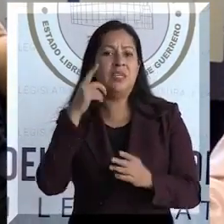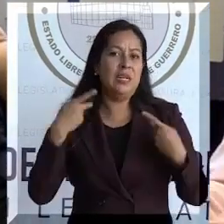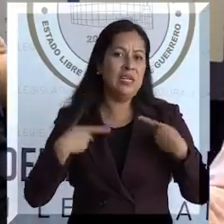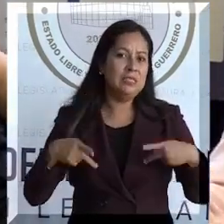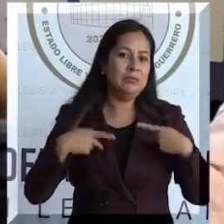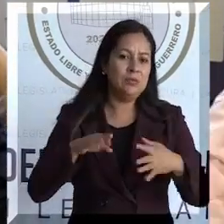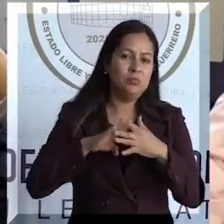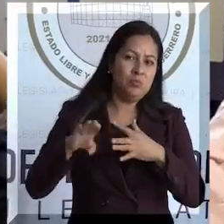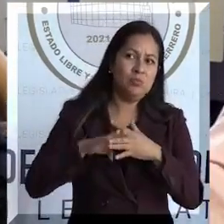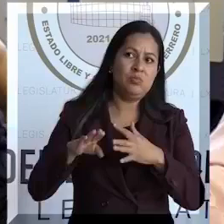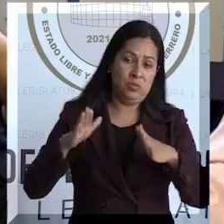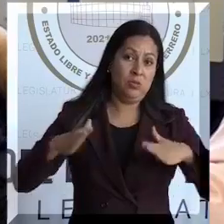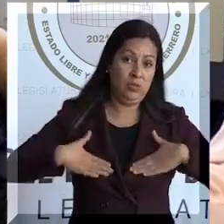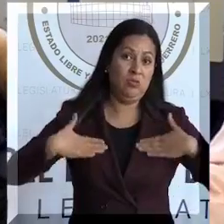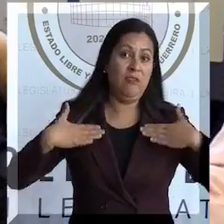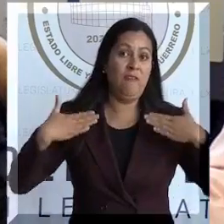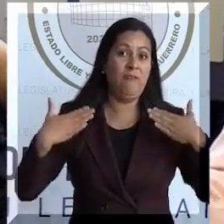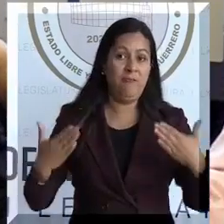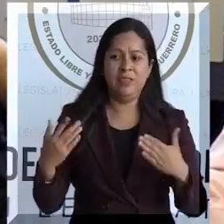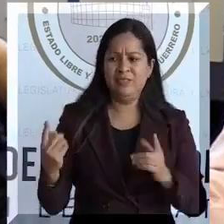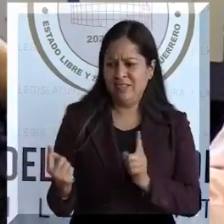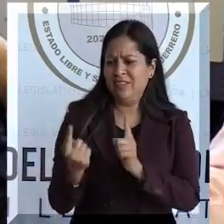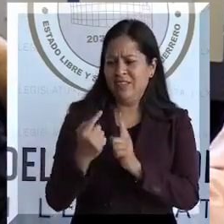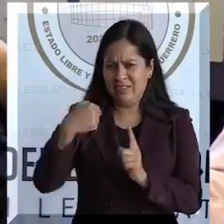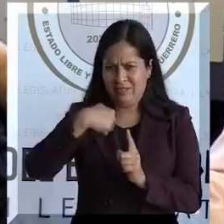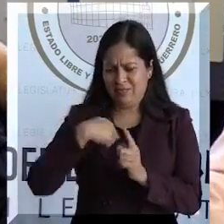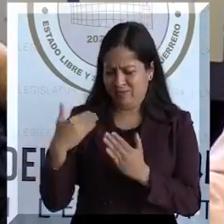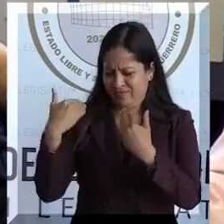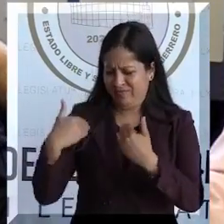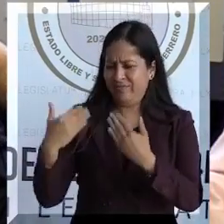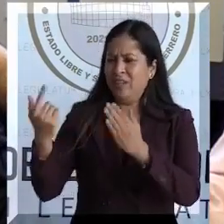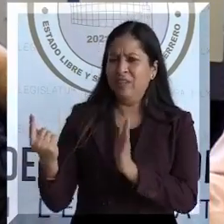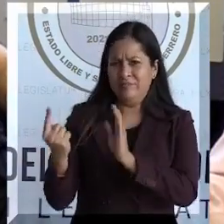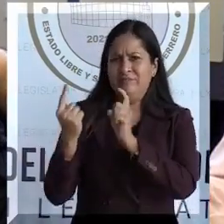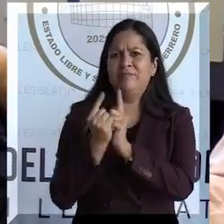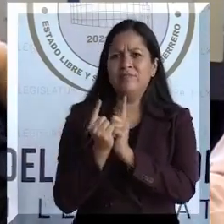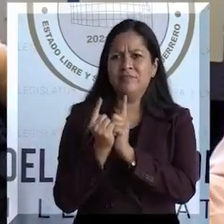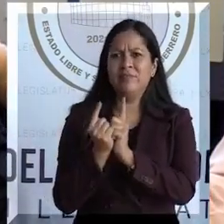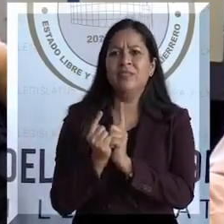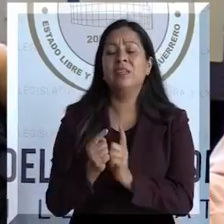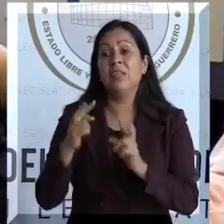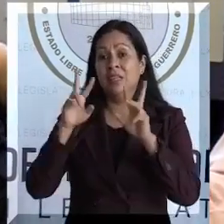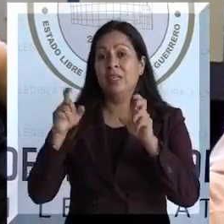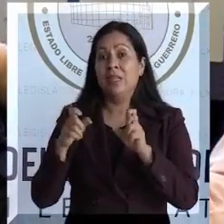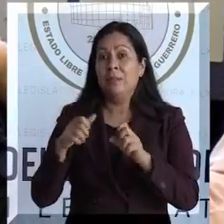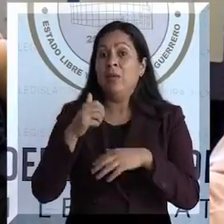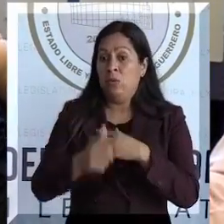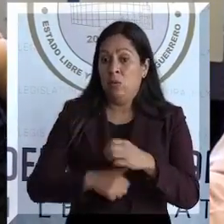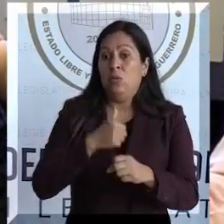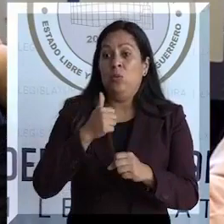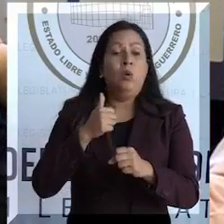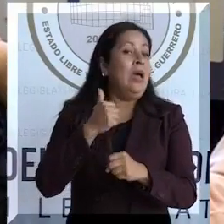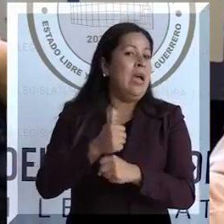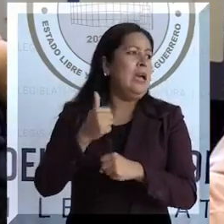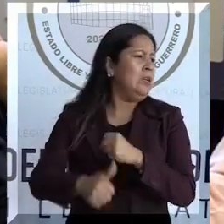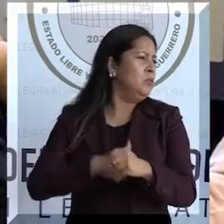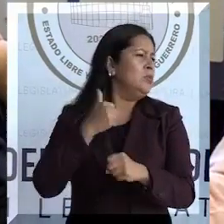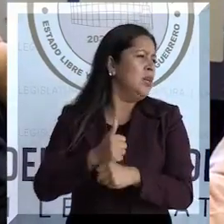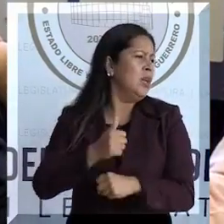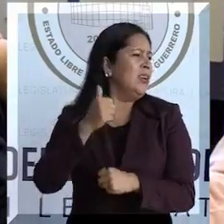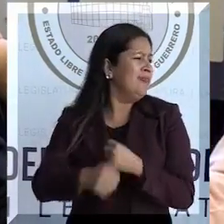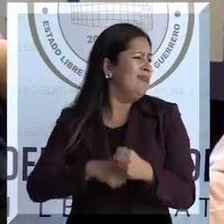de acercarse con su servidor. El tema de los migrantes lo conozco de hace muchos años. Yo hace en